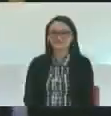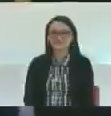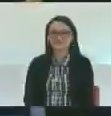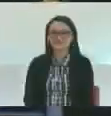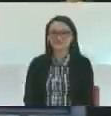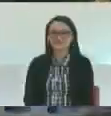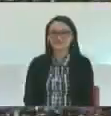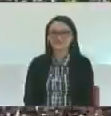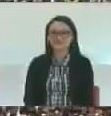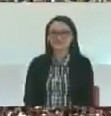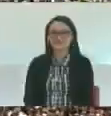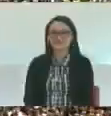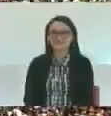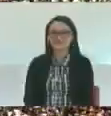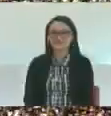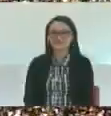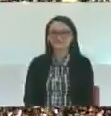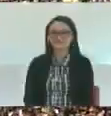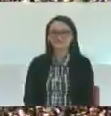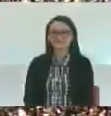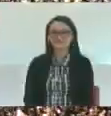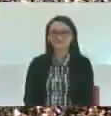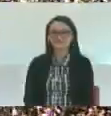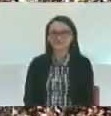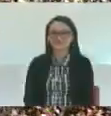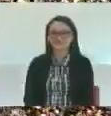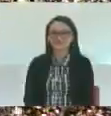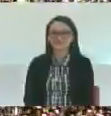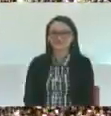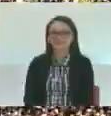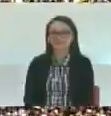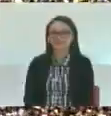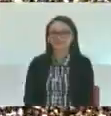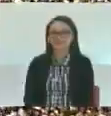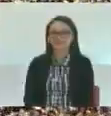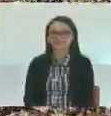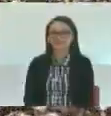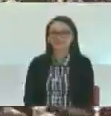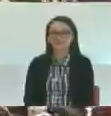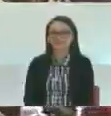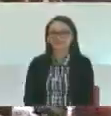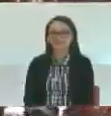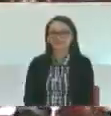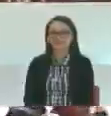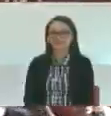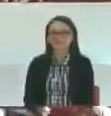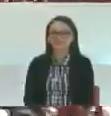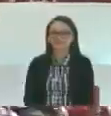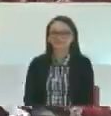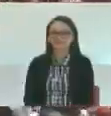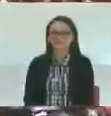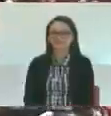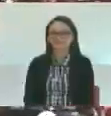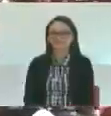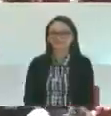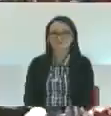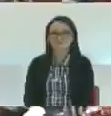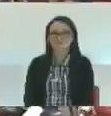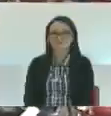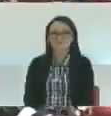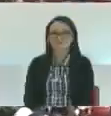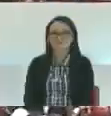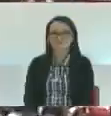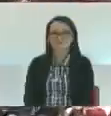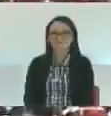Bolivariano de temple y honor, tiemblen oligarcas al paso pujante de todos los frentes en revolución.